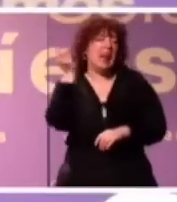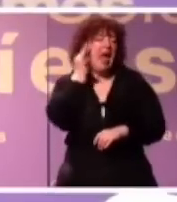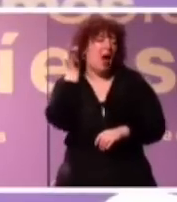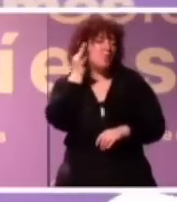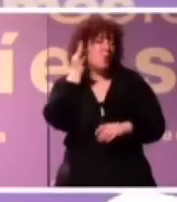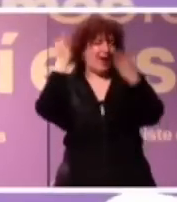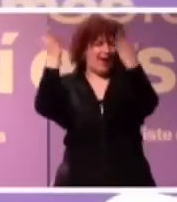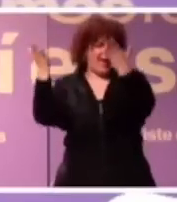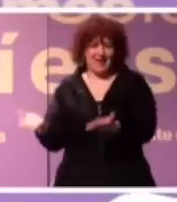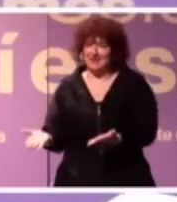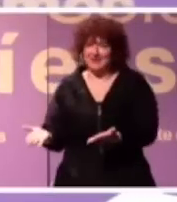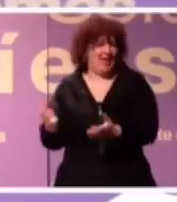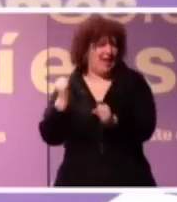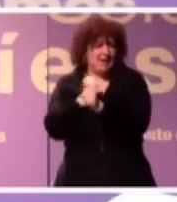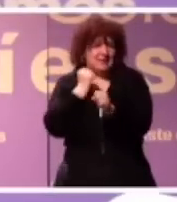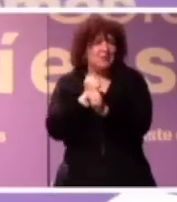que ha hecho todo esto posible